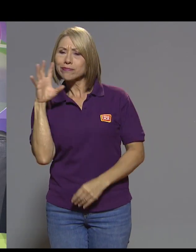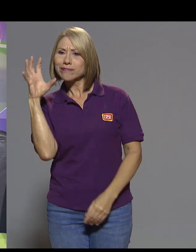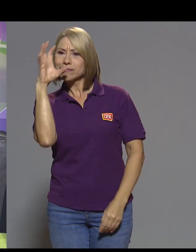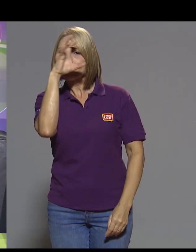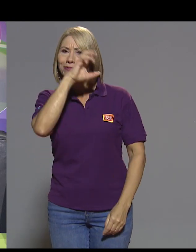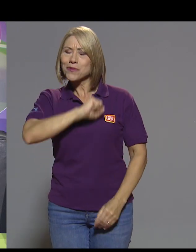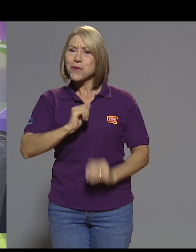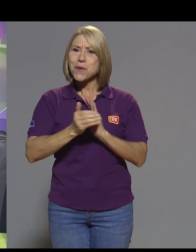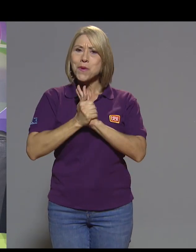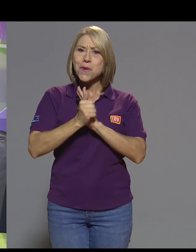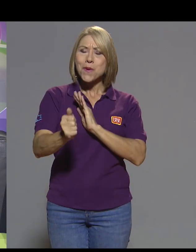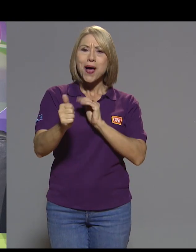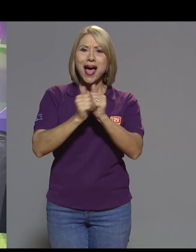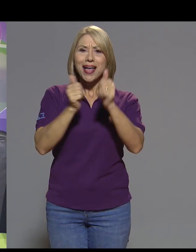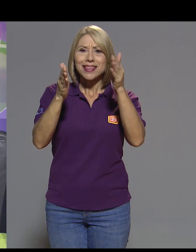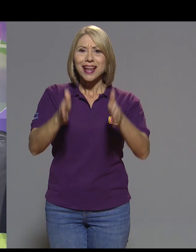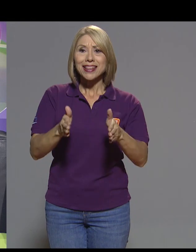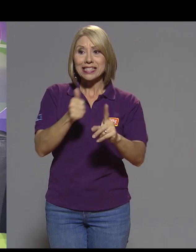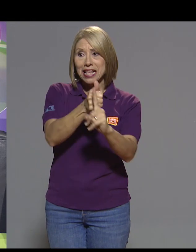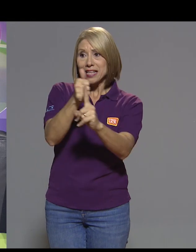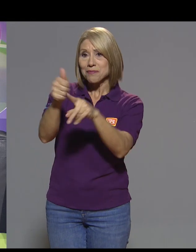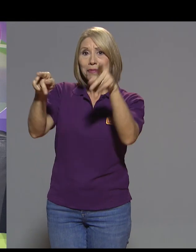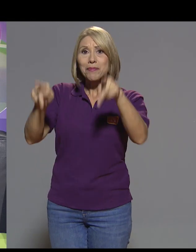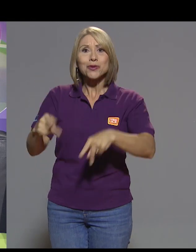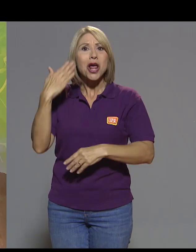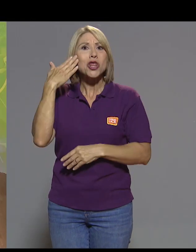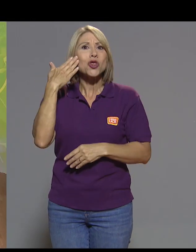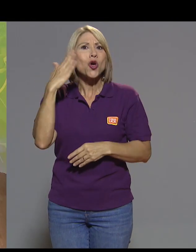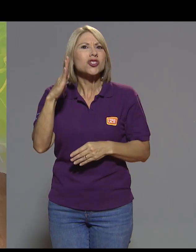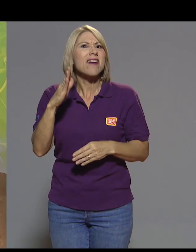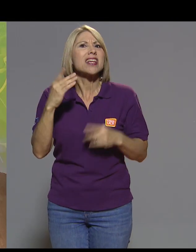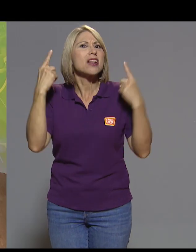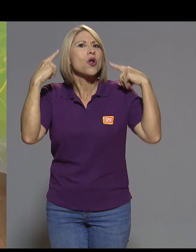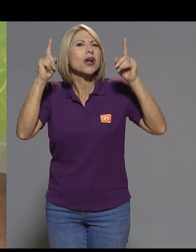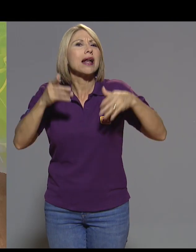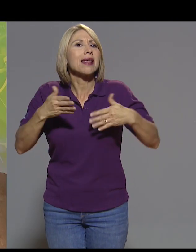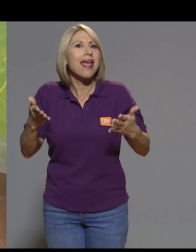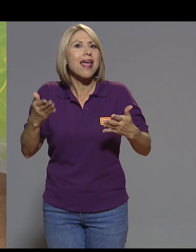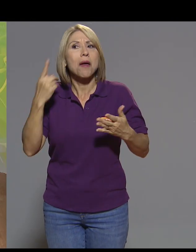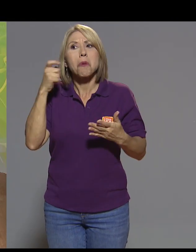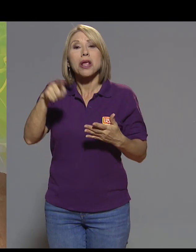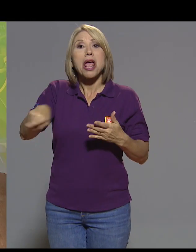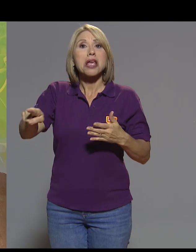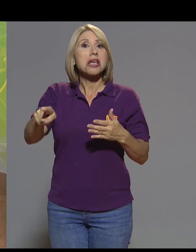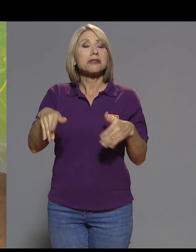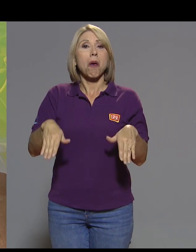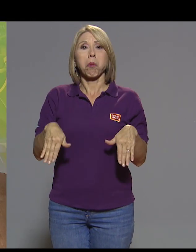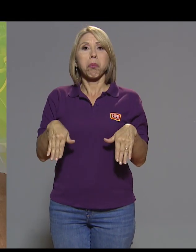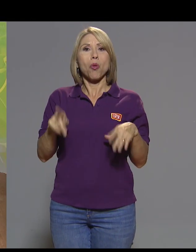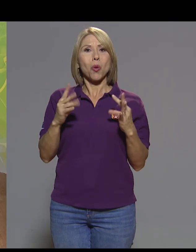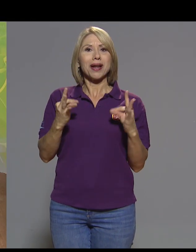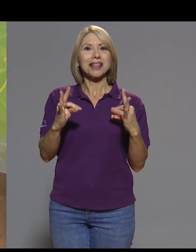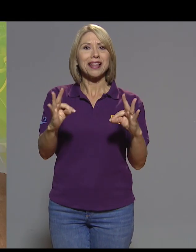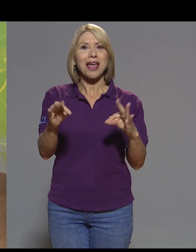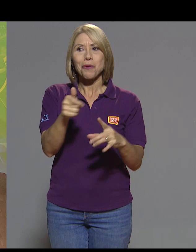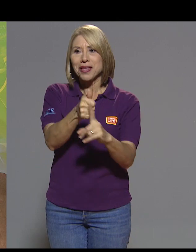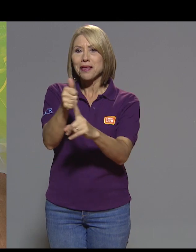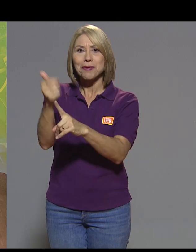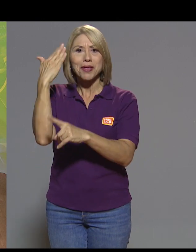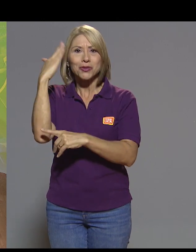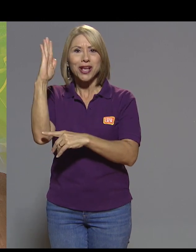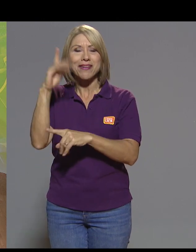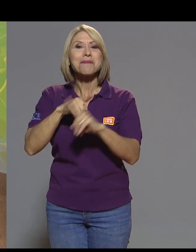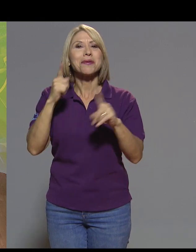que como siempre he hecho las personas no saben hasta dónde pueden llegar porque no lo han intentado no lo saben entonces el 2018 fue bastante